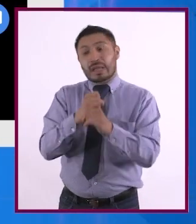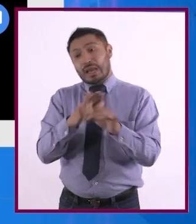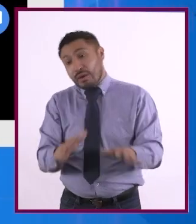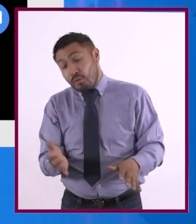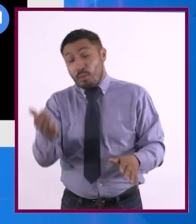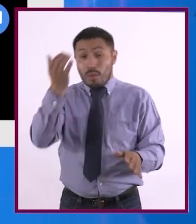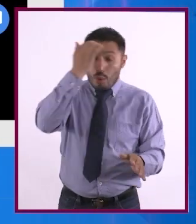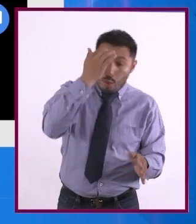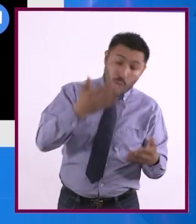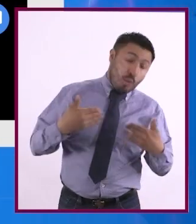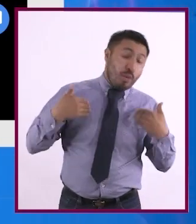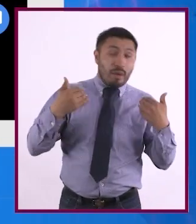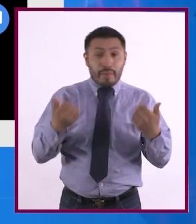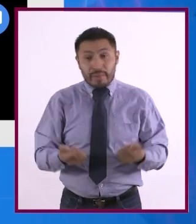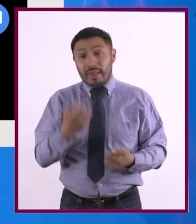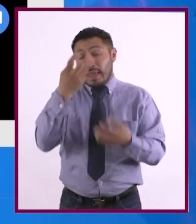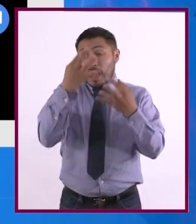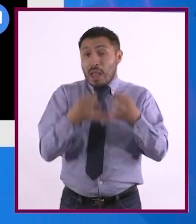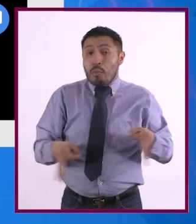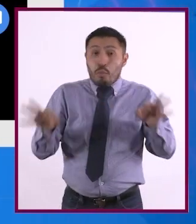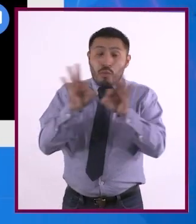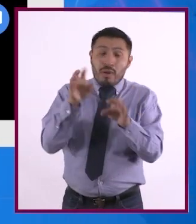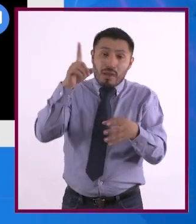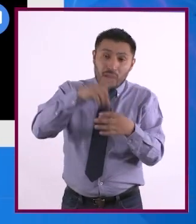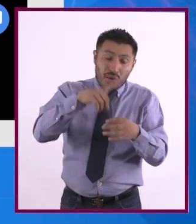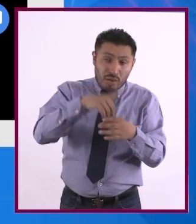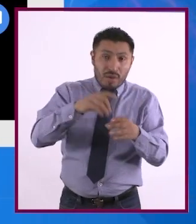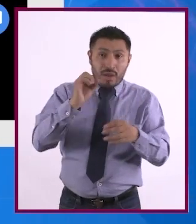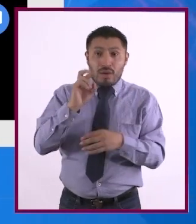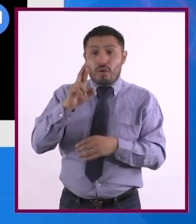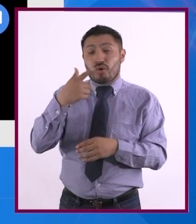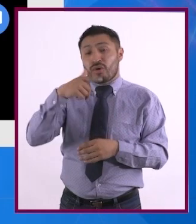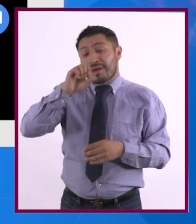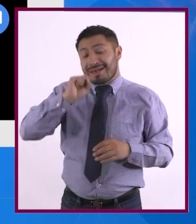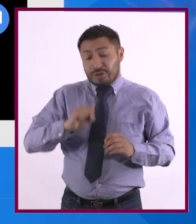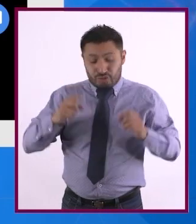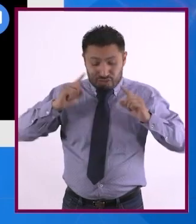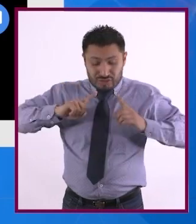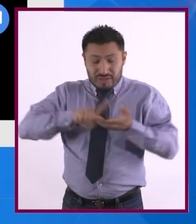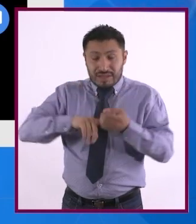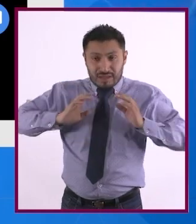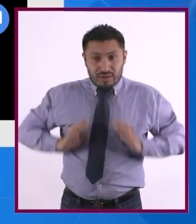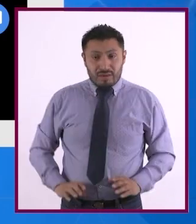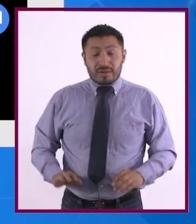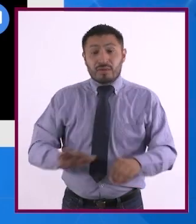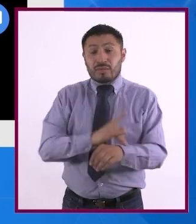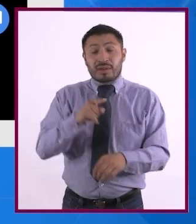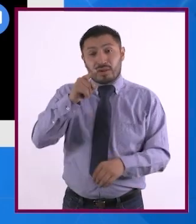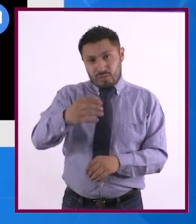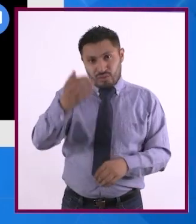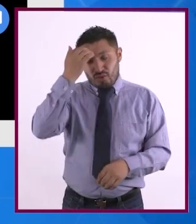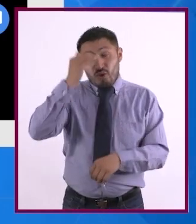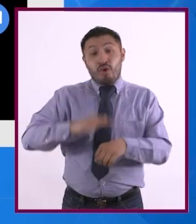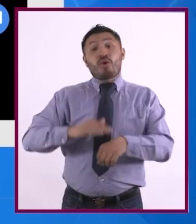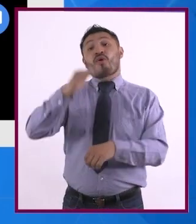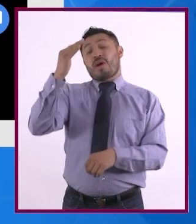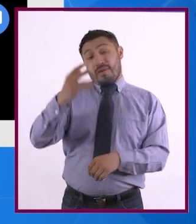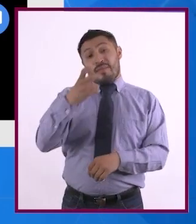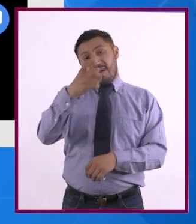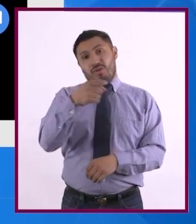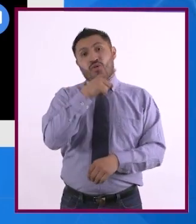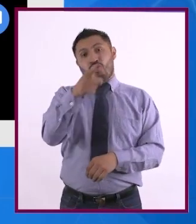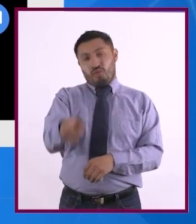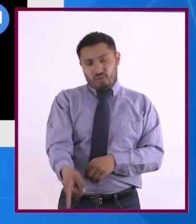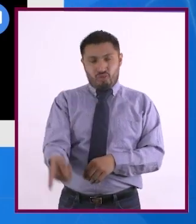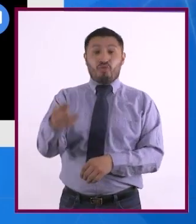esto es trascendental en la donación de órganos porque así, en la medida en que yo esté más informado y genere más cultura, voy a